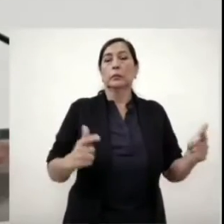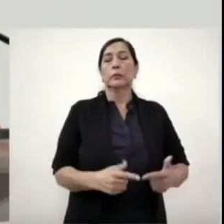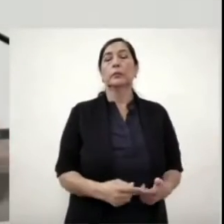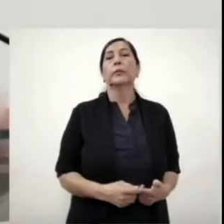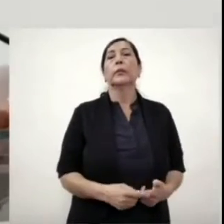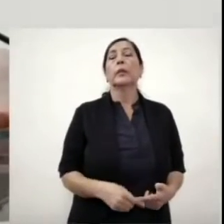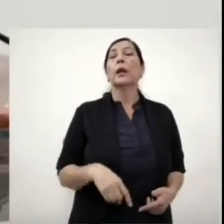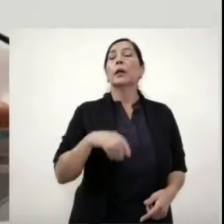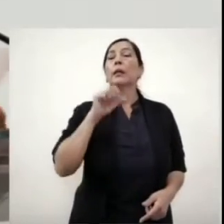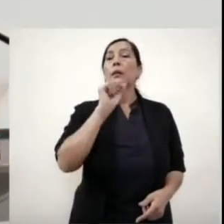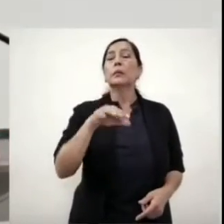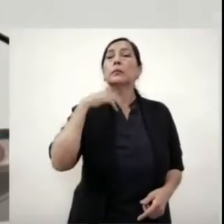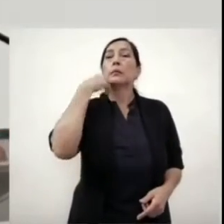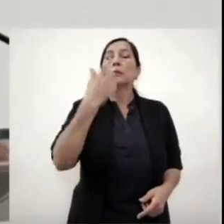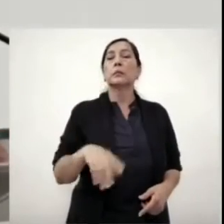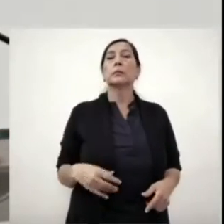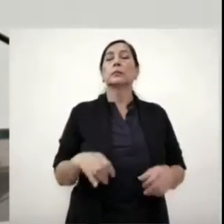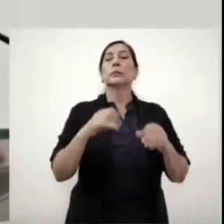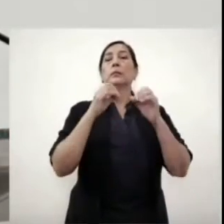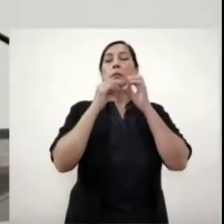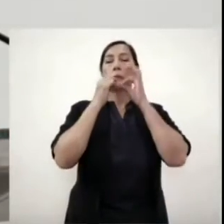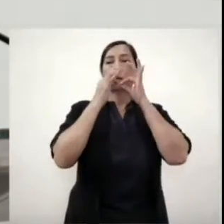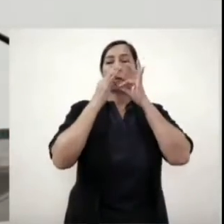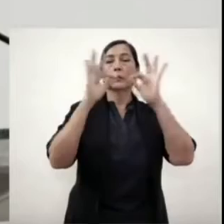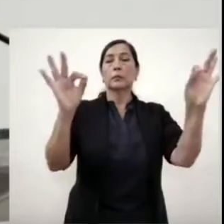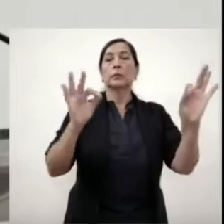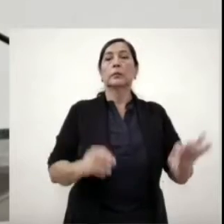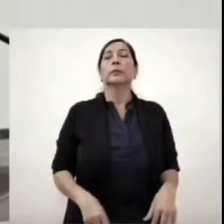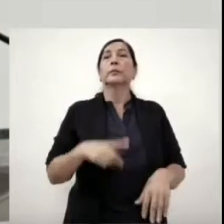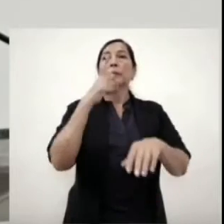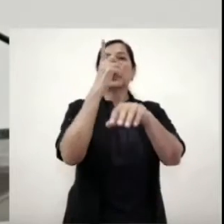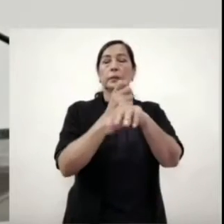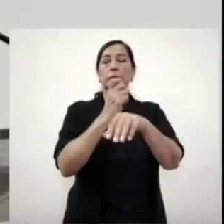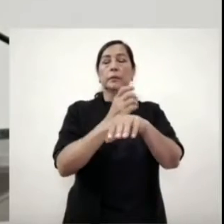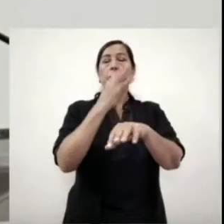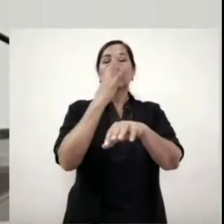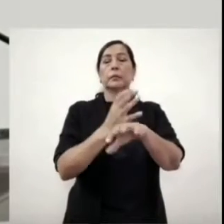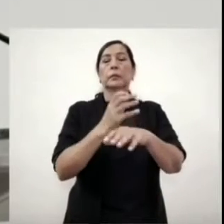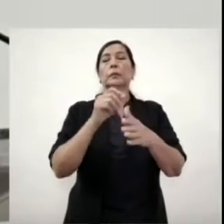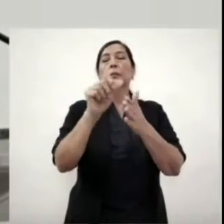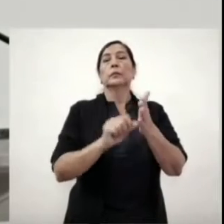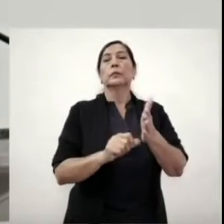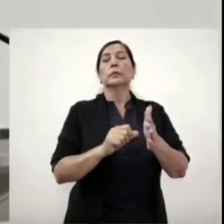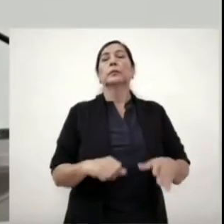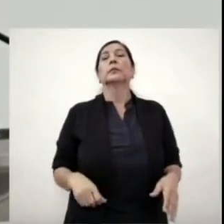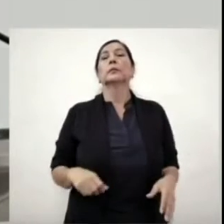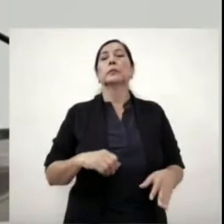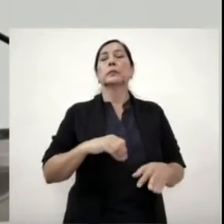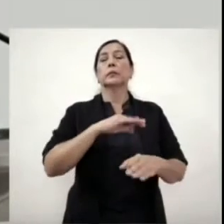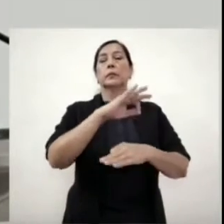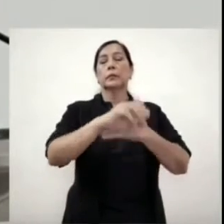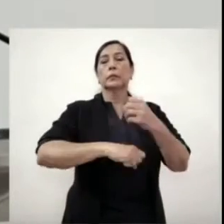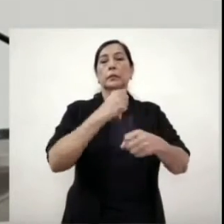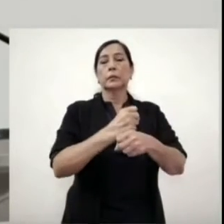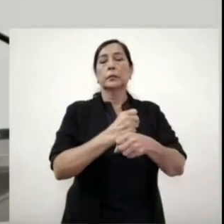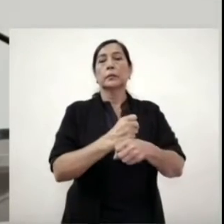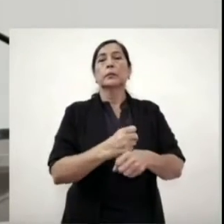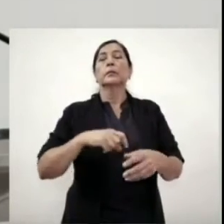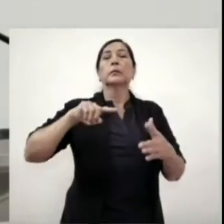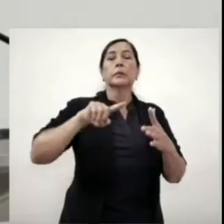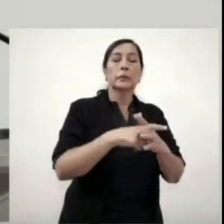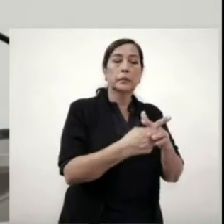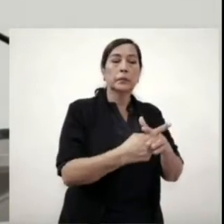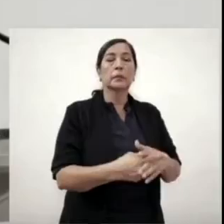finalmente informarles que en el primer cuatrimestre del año se comenzarán a liberar los recursos para el Fortapaz comience